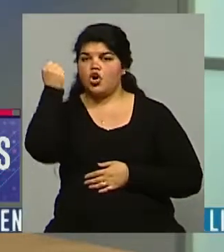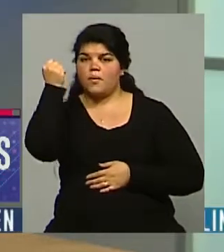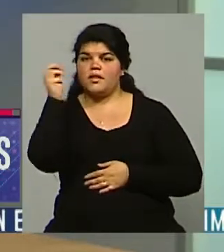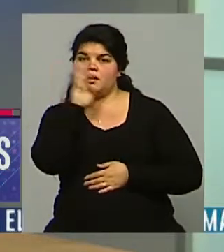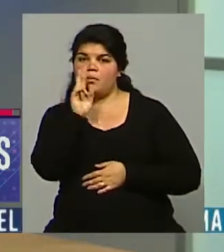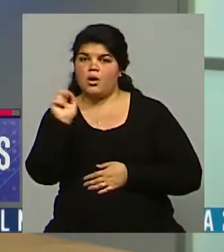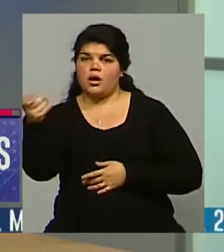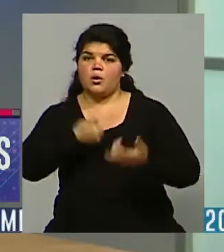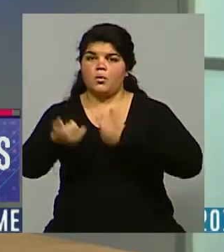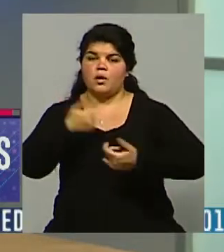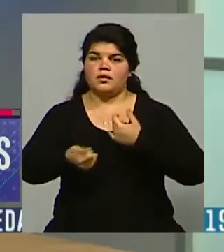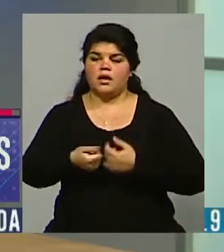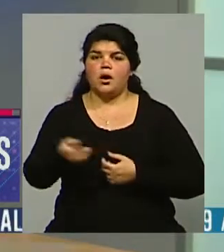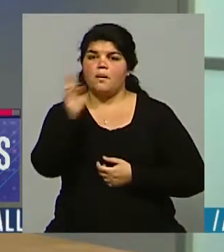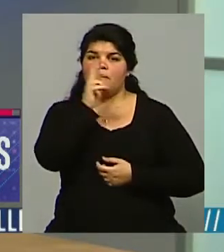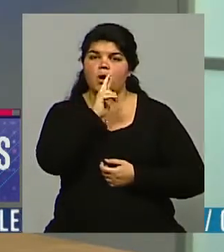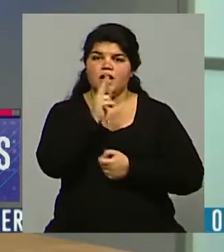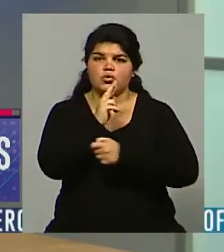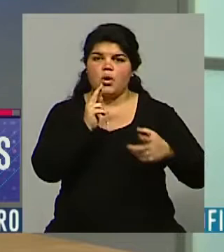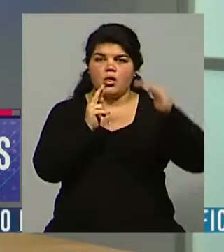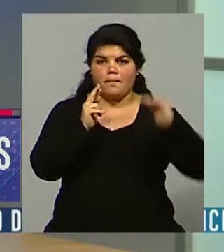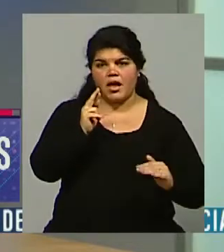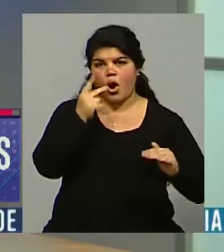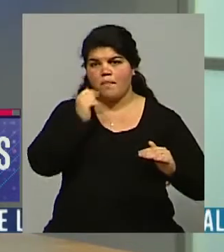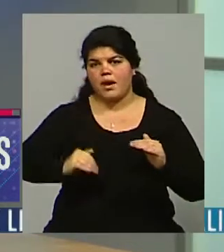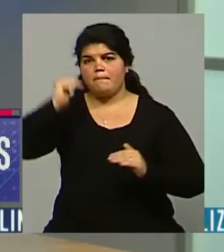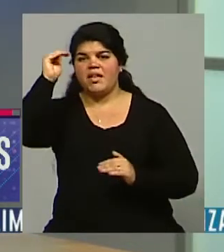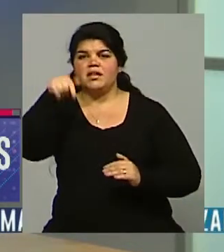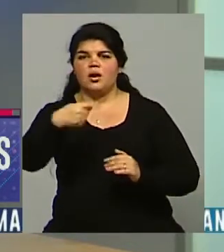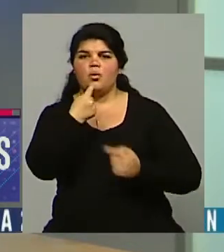de que las mujeres esperan ganar menos salarios que los hombres. Esto es por una encuesta que hacía Boomerang.